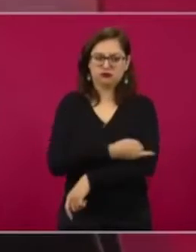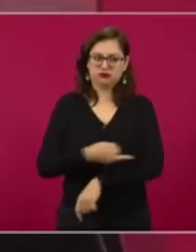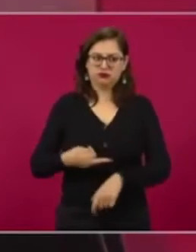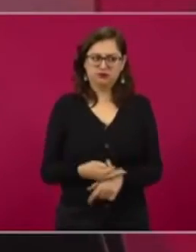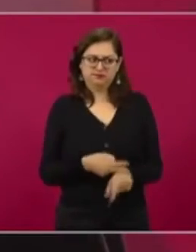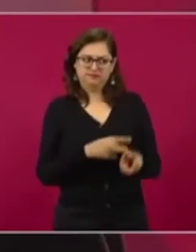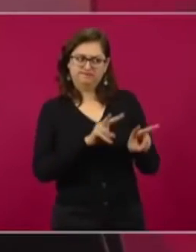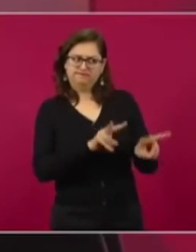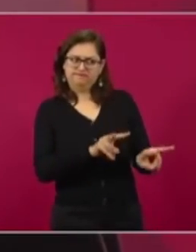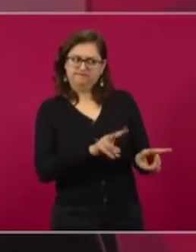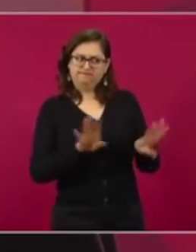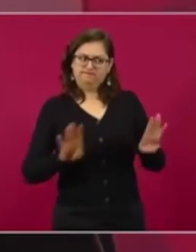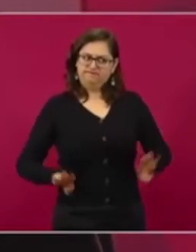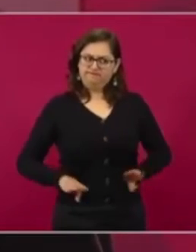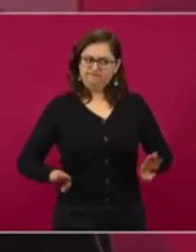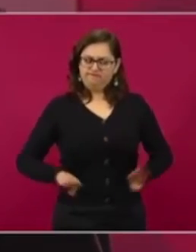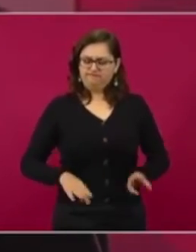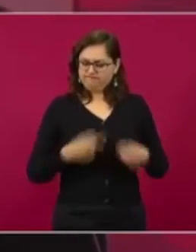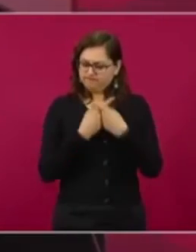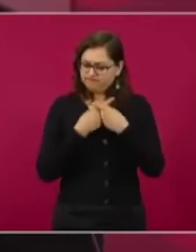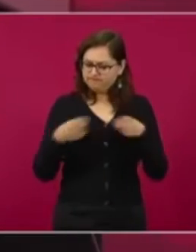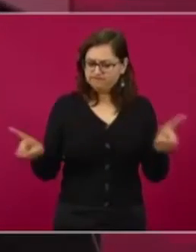México.